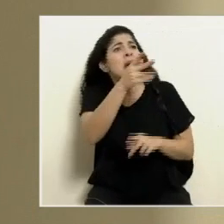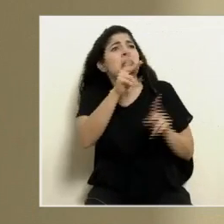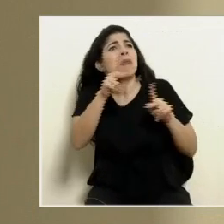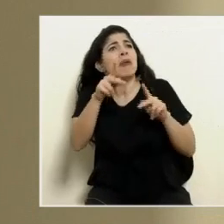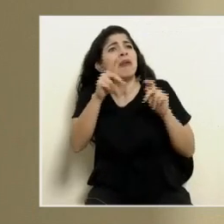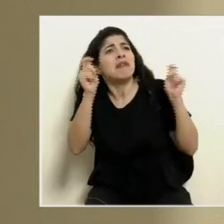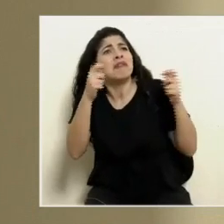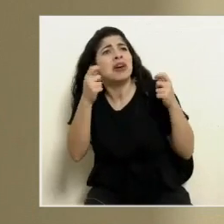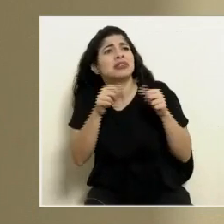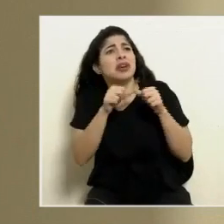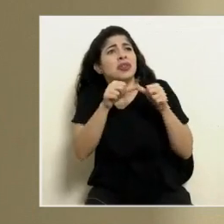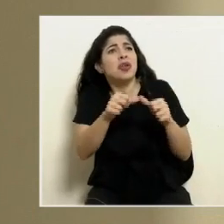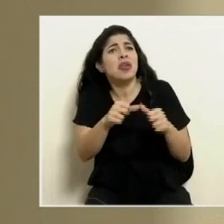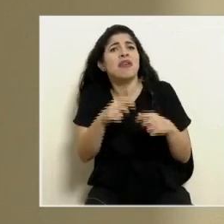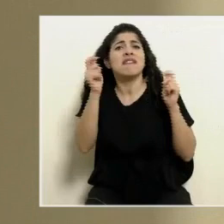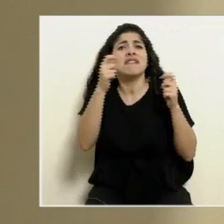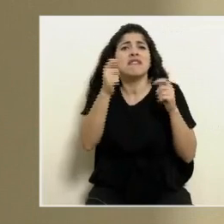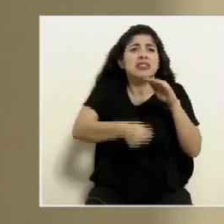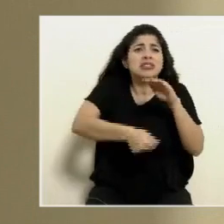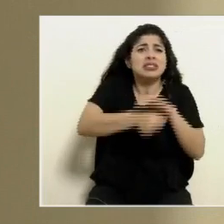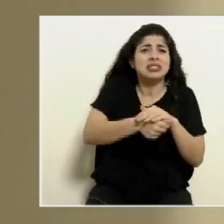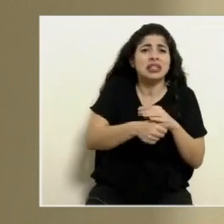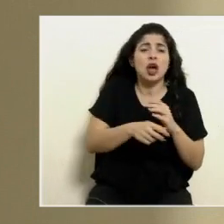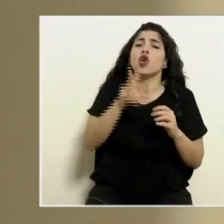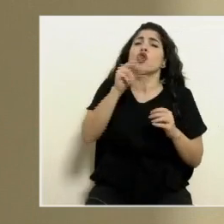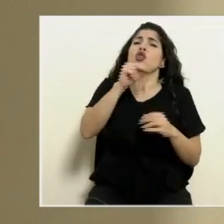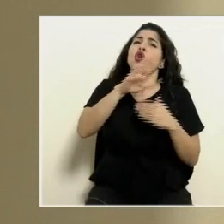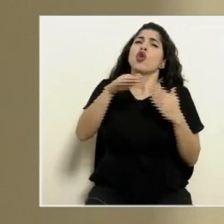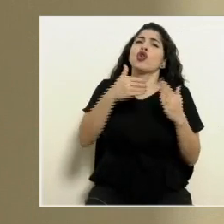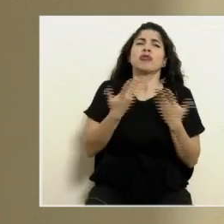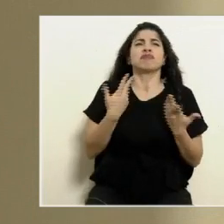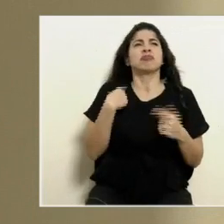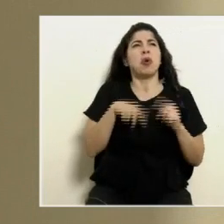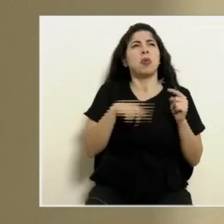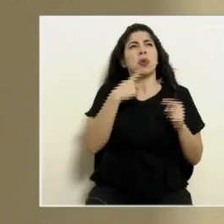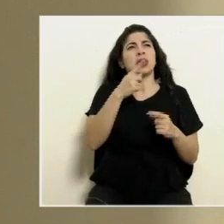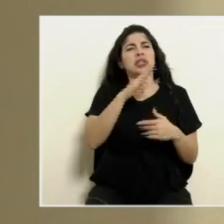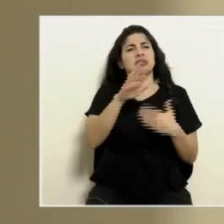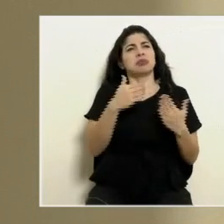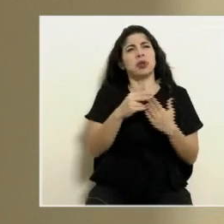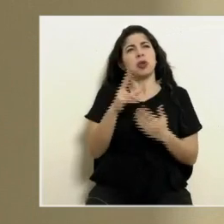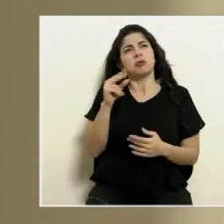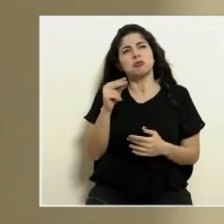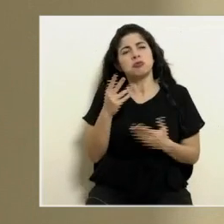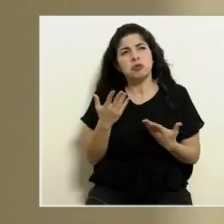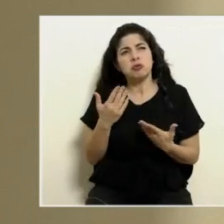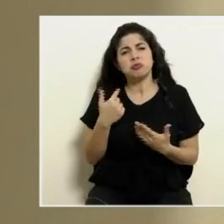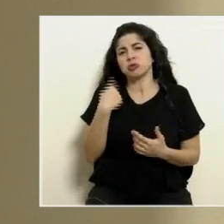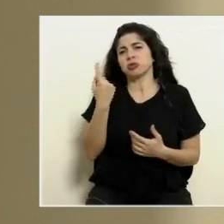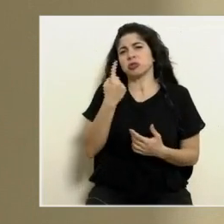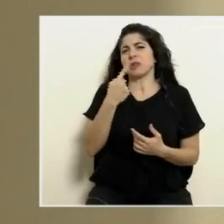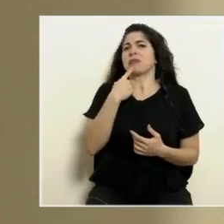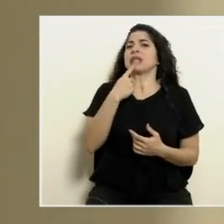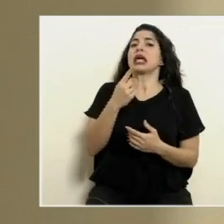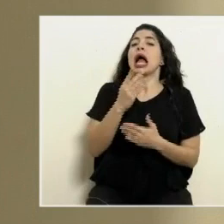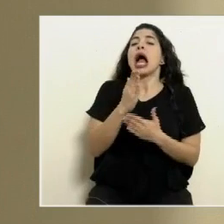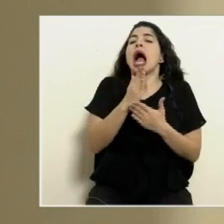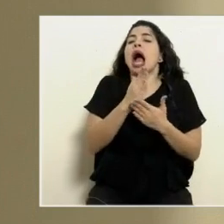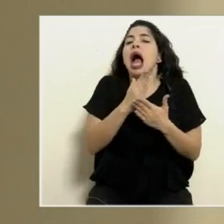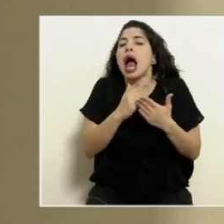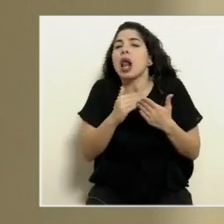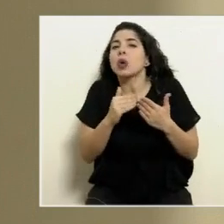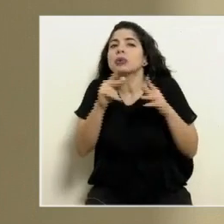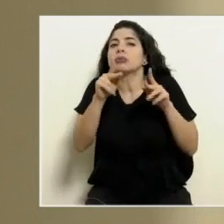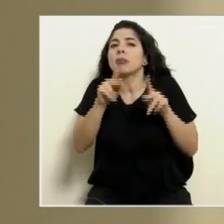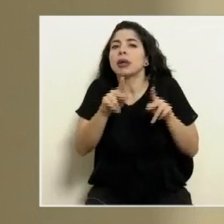que siguen habiendo fiestas ilegales. No la gente, uno no puede decir la gente, yo sé, y lo he insistido siempre, hay un sector